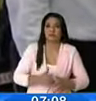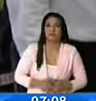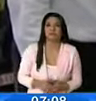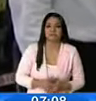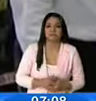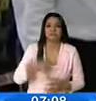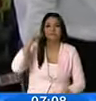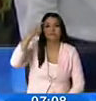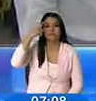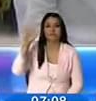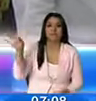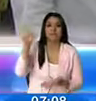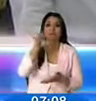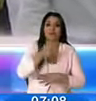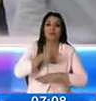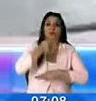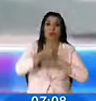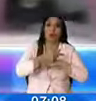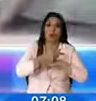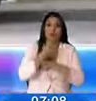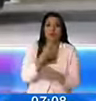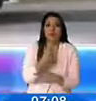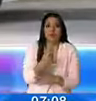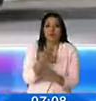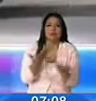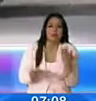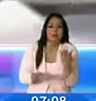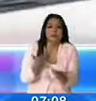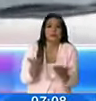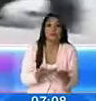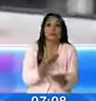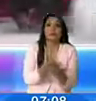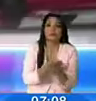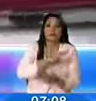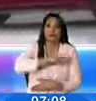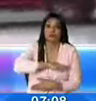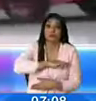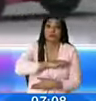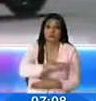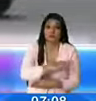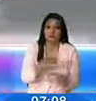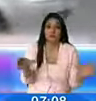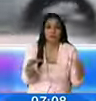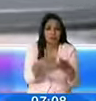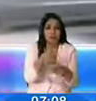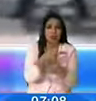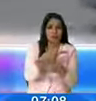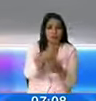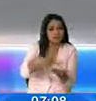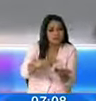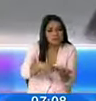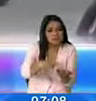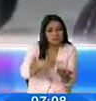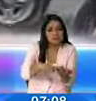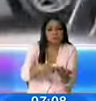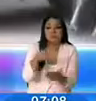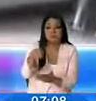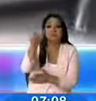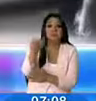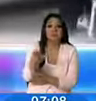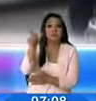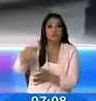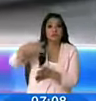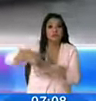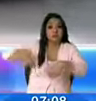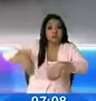Guayas, José Francisco Ceballos, cree que sería exitoso que el municipio, vía ordenanza, amplíe dos horas la prohibición de circulación